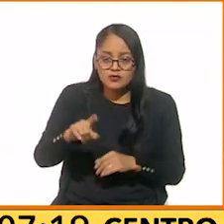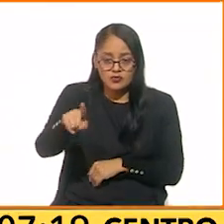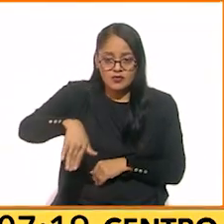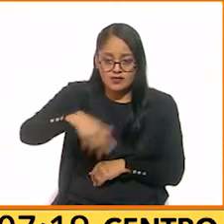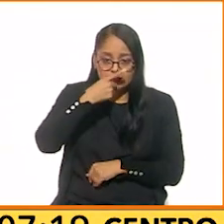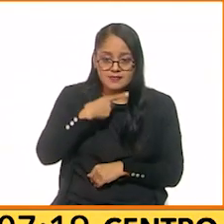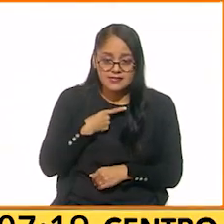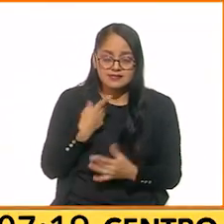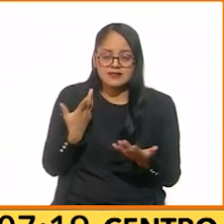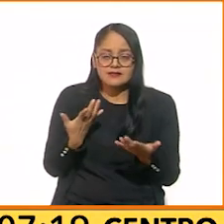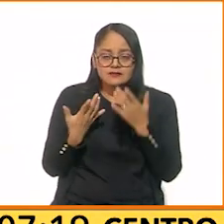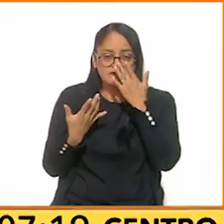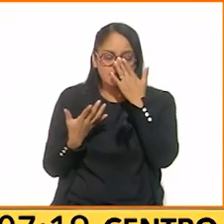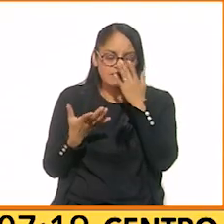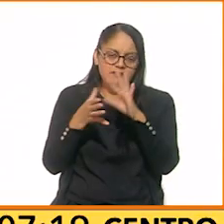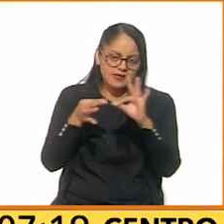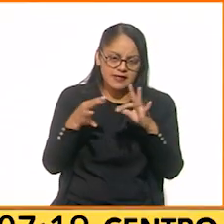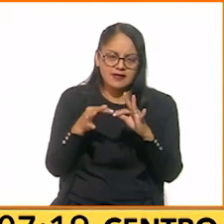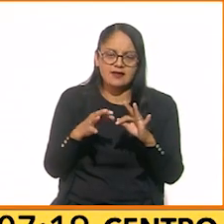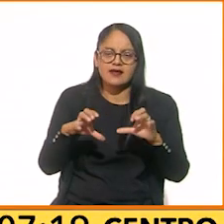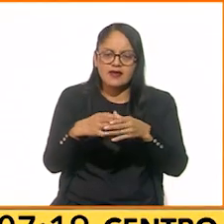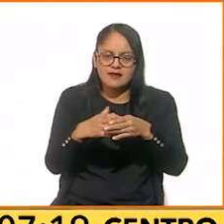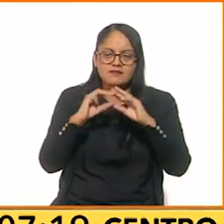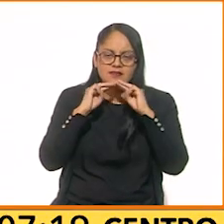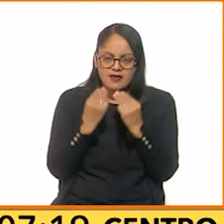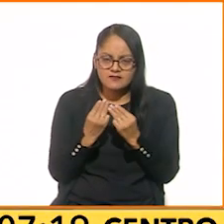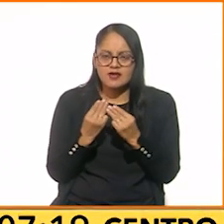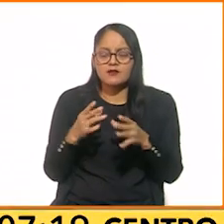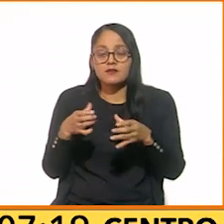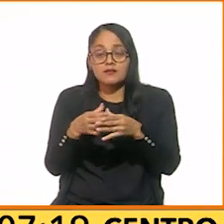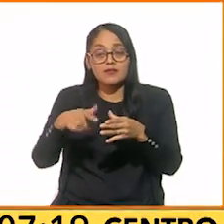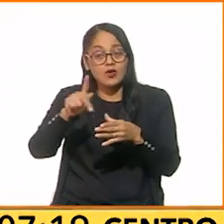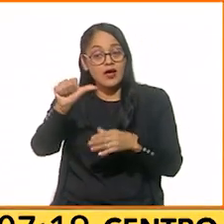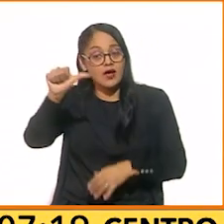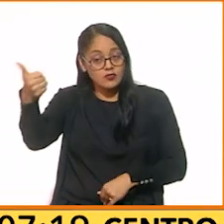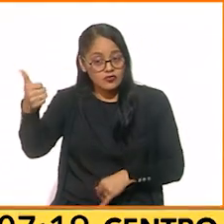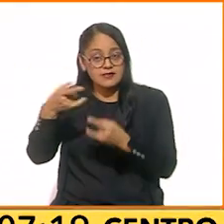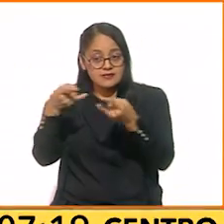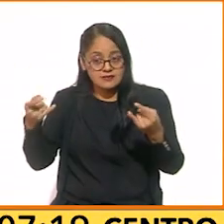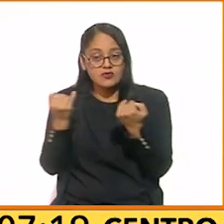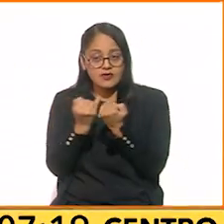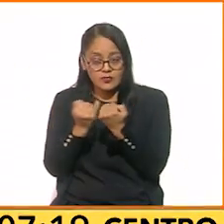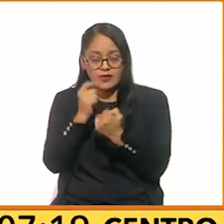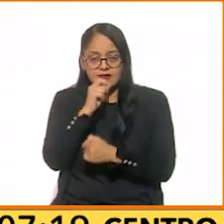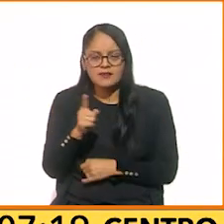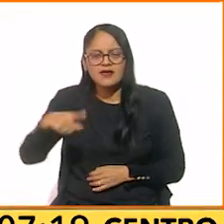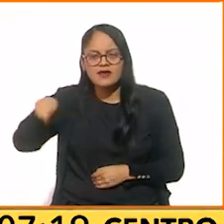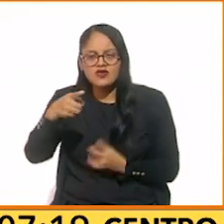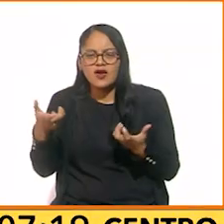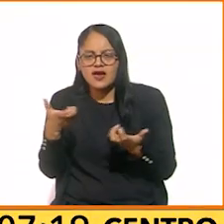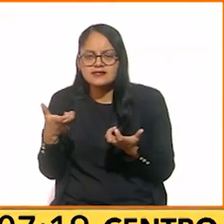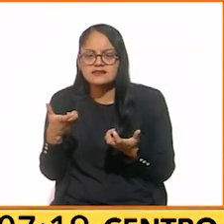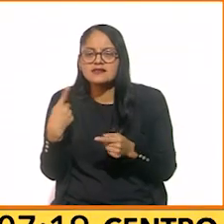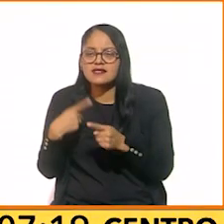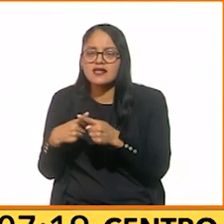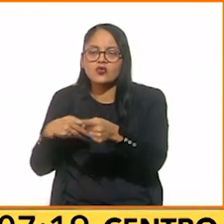ejemplos recientes pues hablamos de grupos de delincuencia organizada, pero también hay otros casos aislados en donde pues han actuado menores